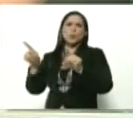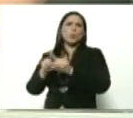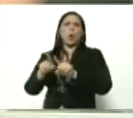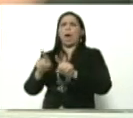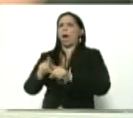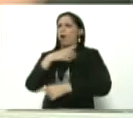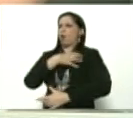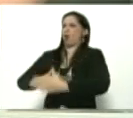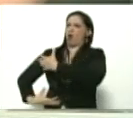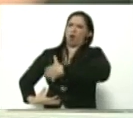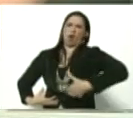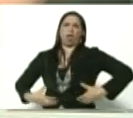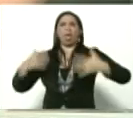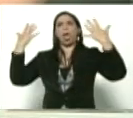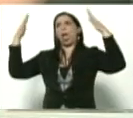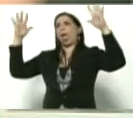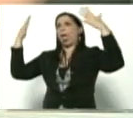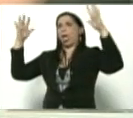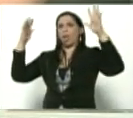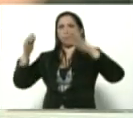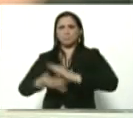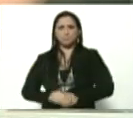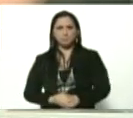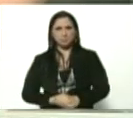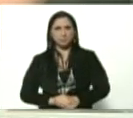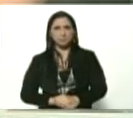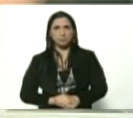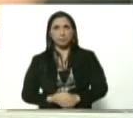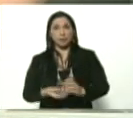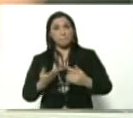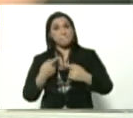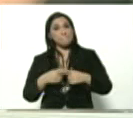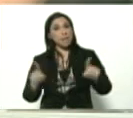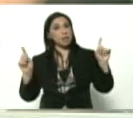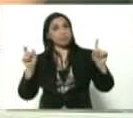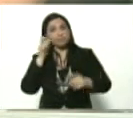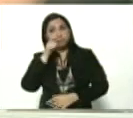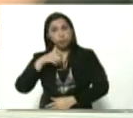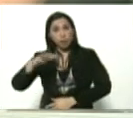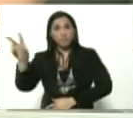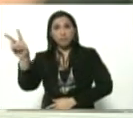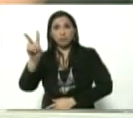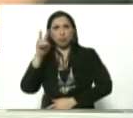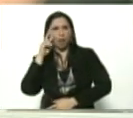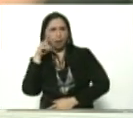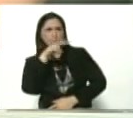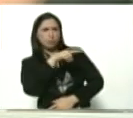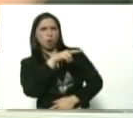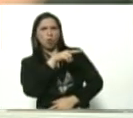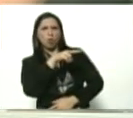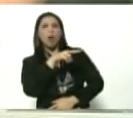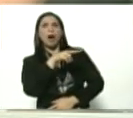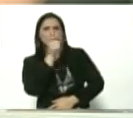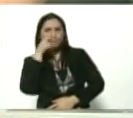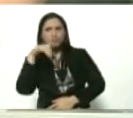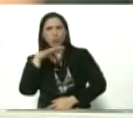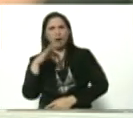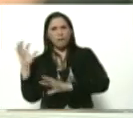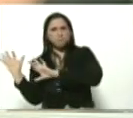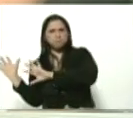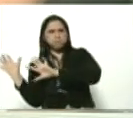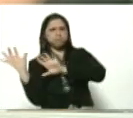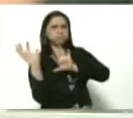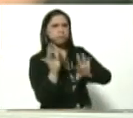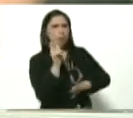por el pueblo, aplauso. Y resulta que el pueblo de Venezuela apenas los vio, el pueblo masivamente